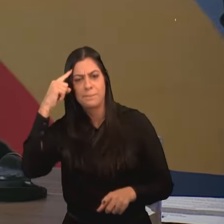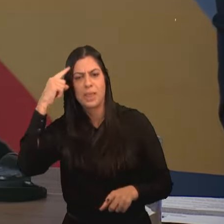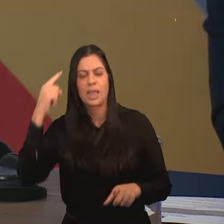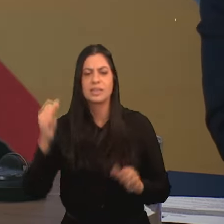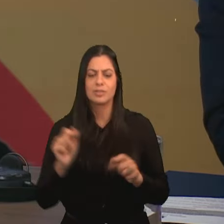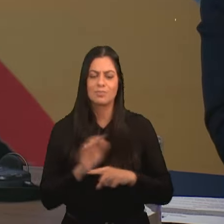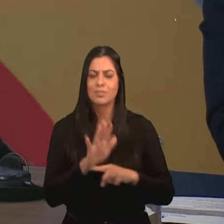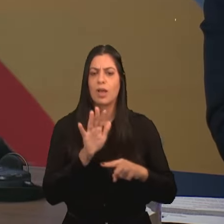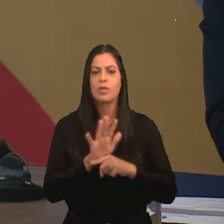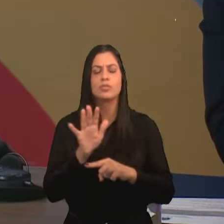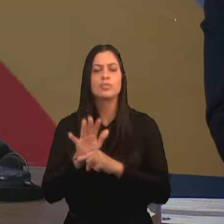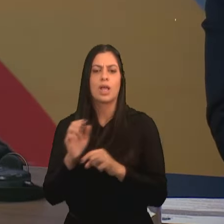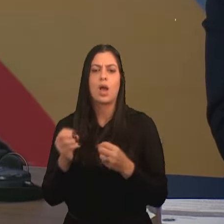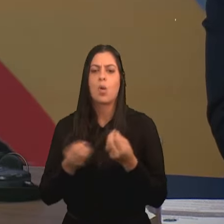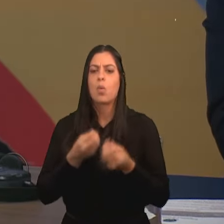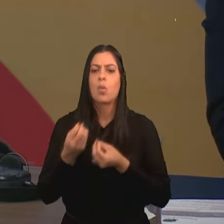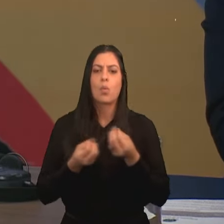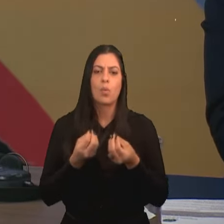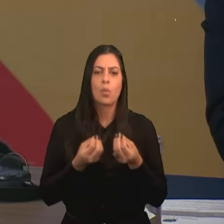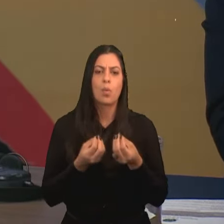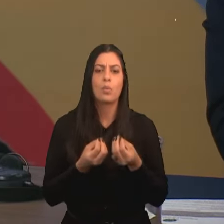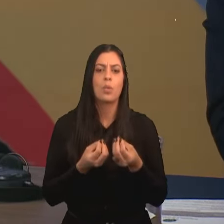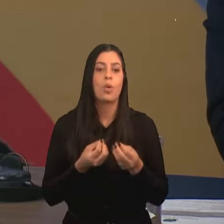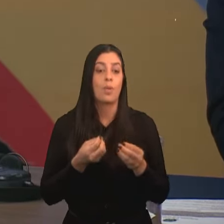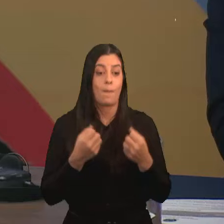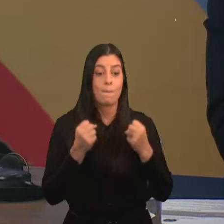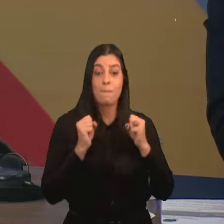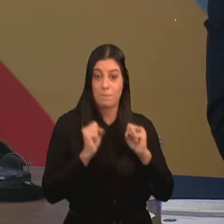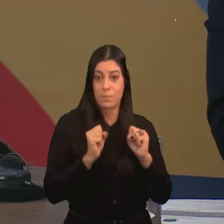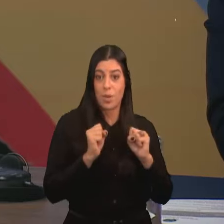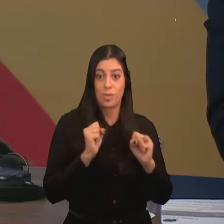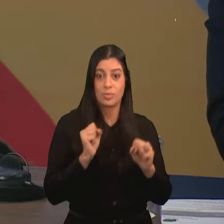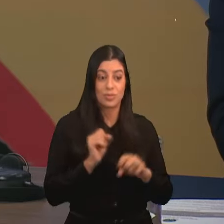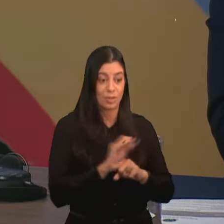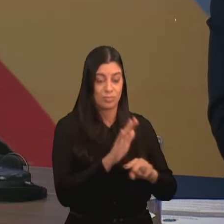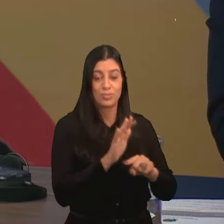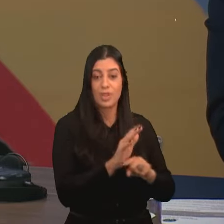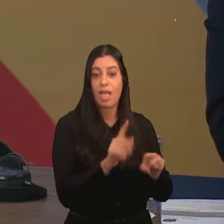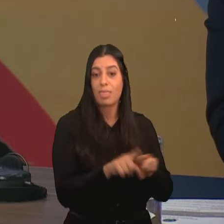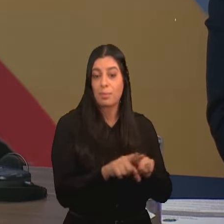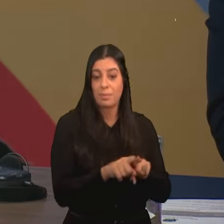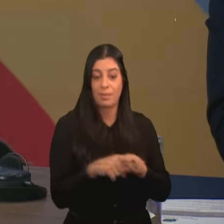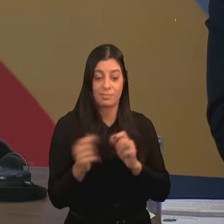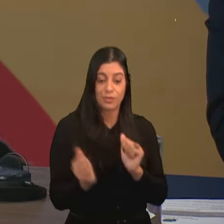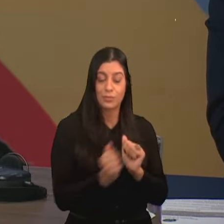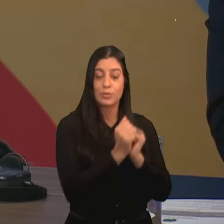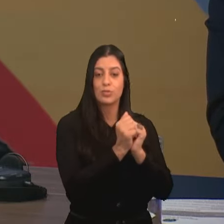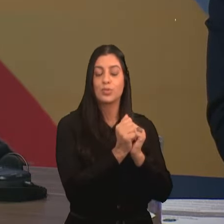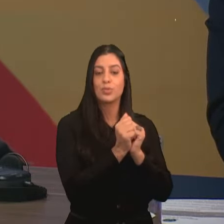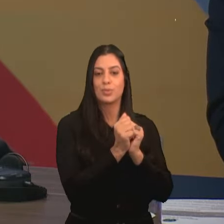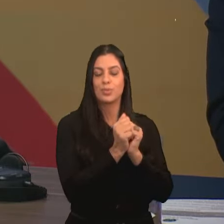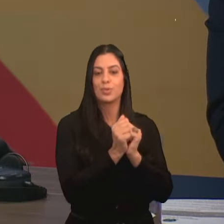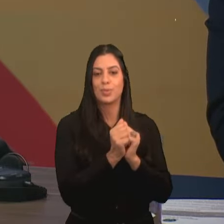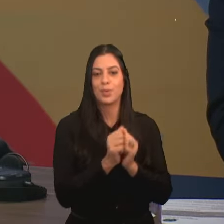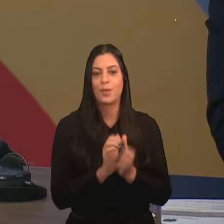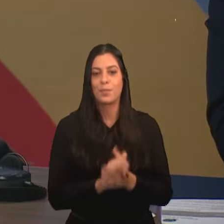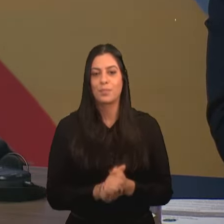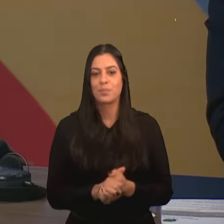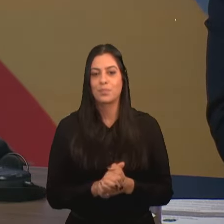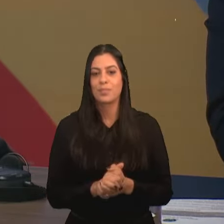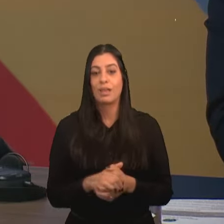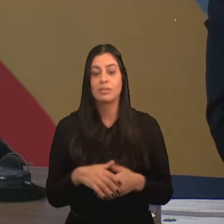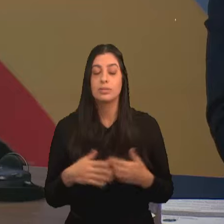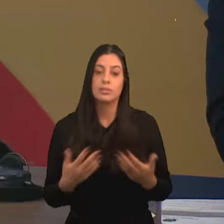piensen en el papel de las empresas y cómo éstas deben ser más proactivas y cómo podrán participar en